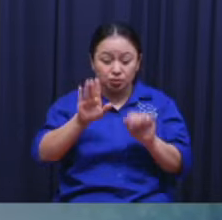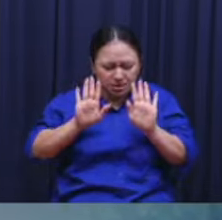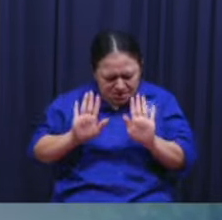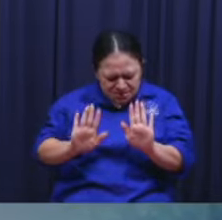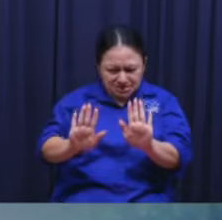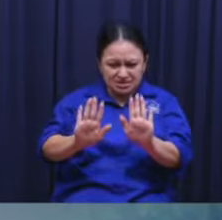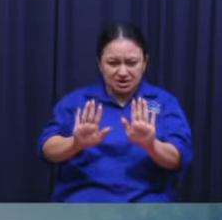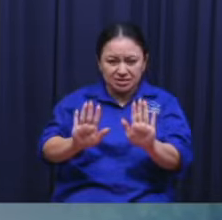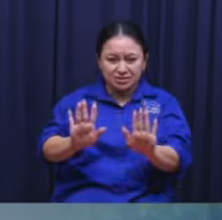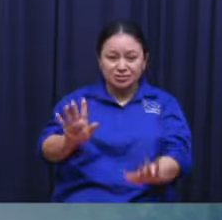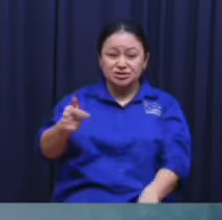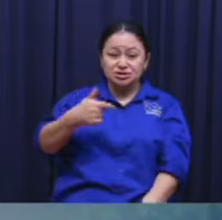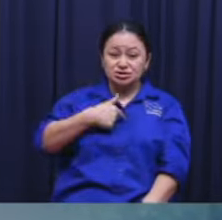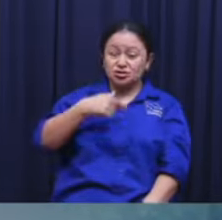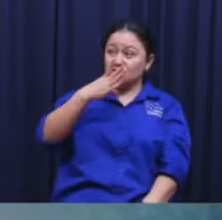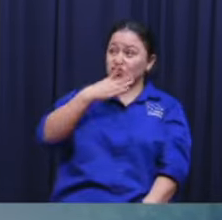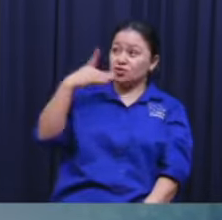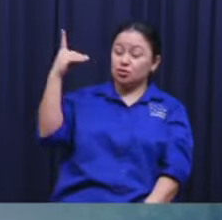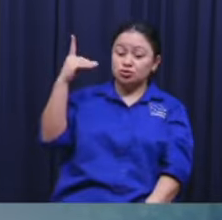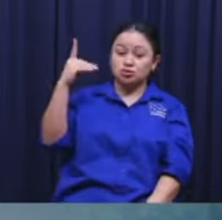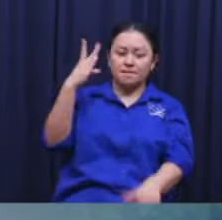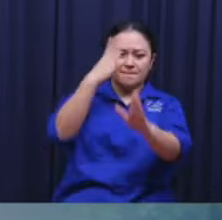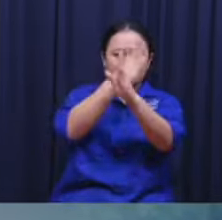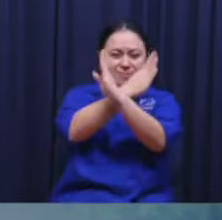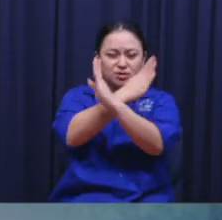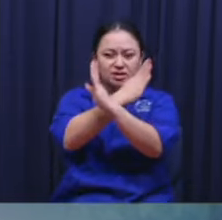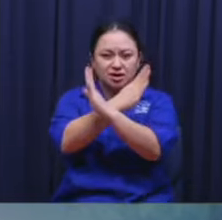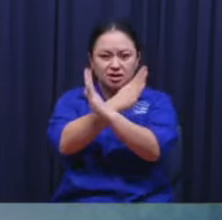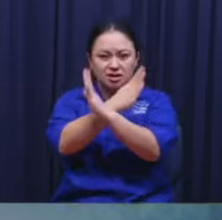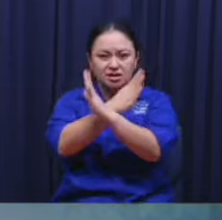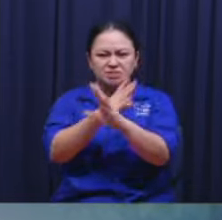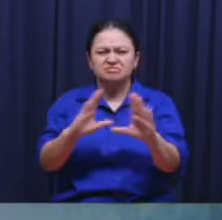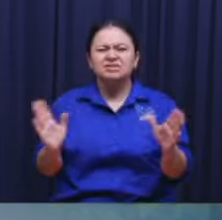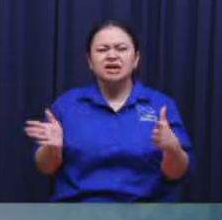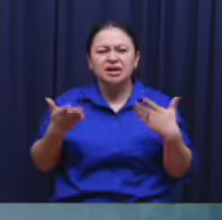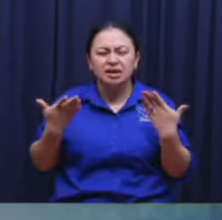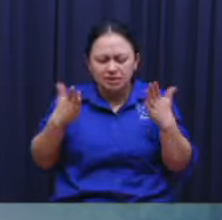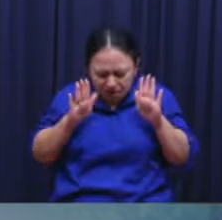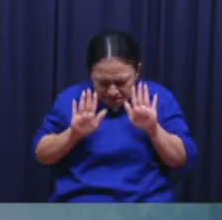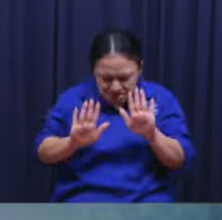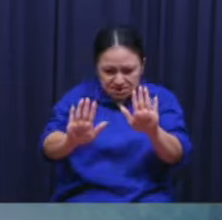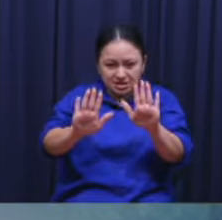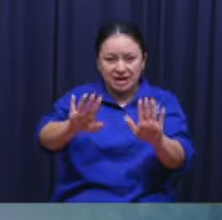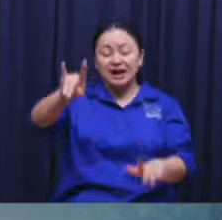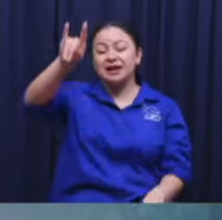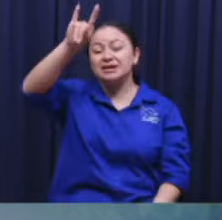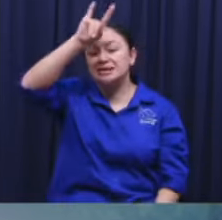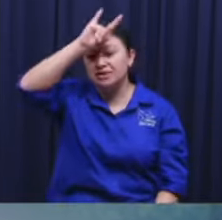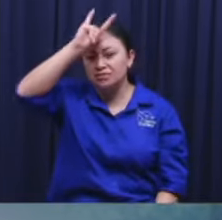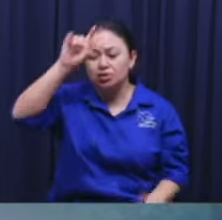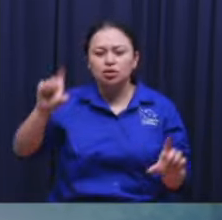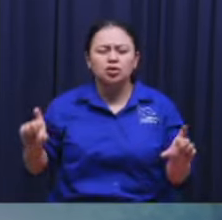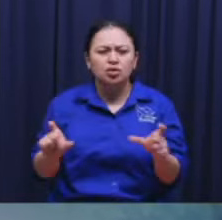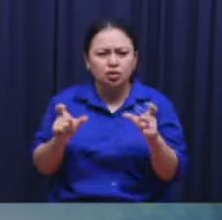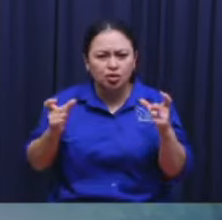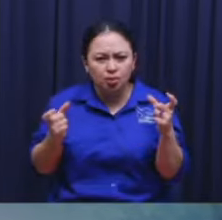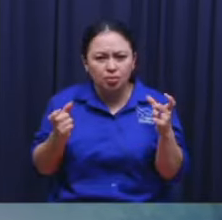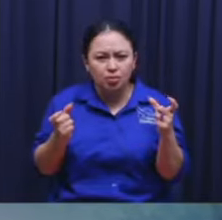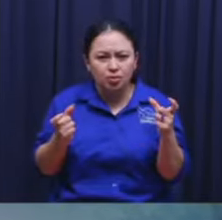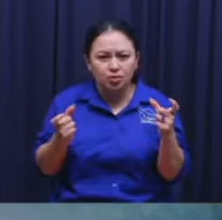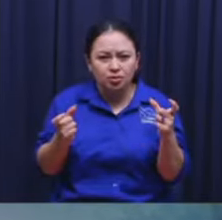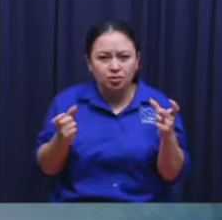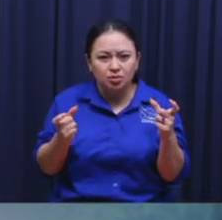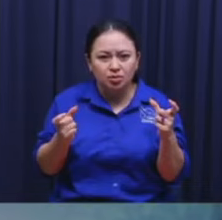no vas a caer en la gran tribulación. Entonces, ahora, ¿qué tengo que resistir? Ok, tengo que resistir al diablo. ¿Cómo lo voy a hacer? Me voy a someter